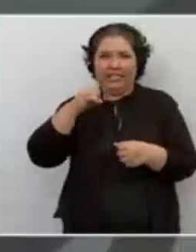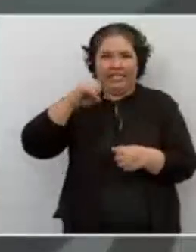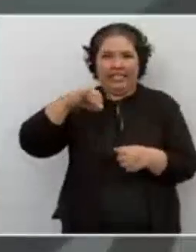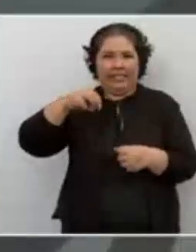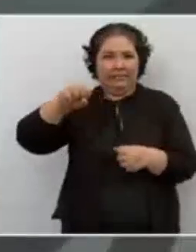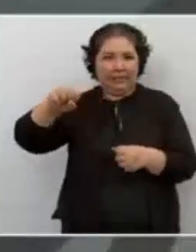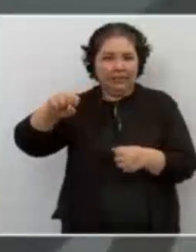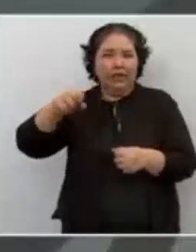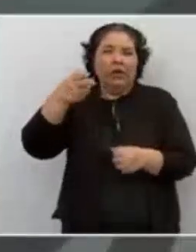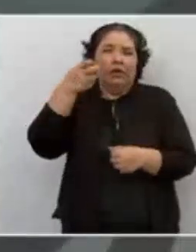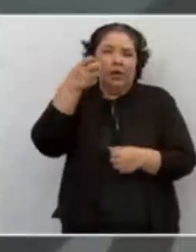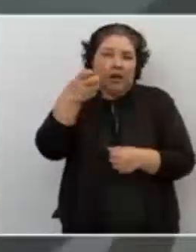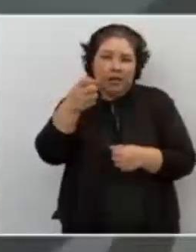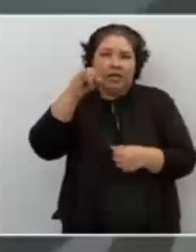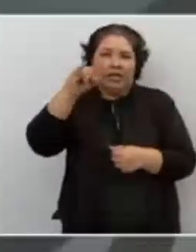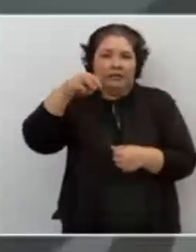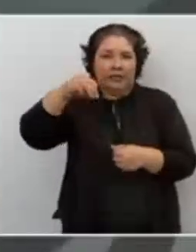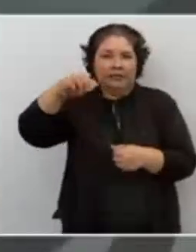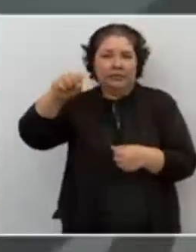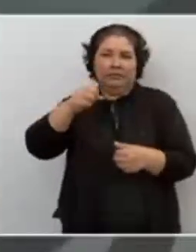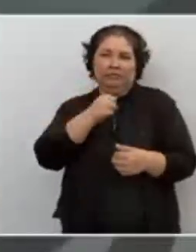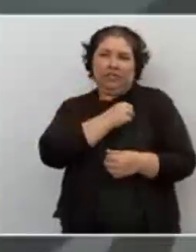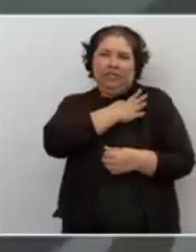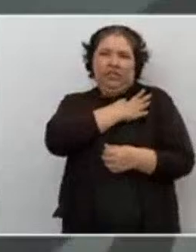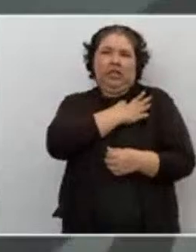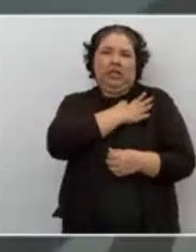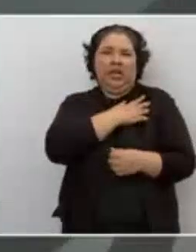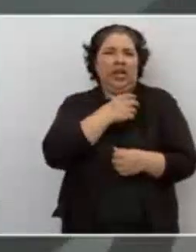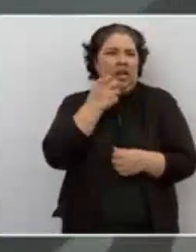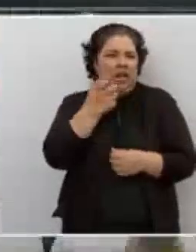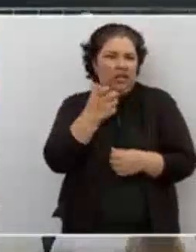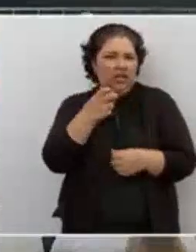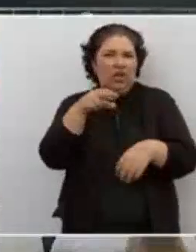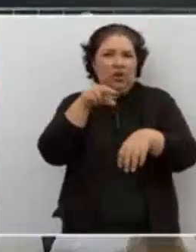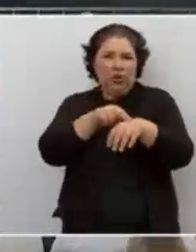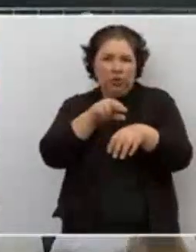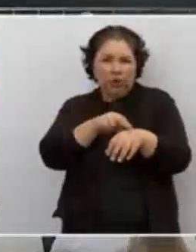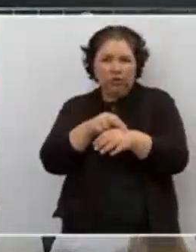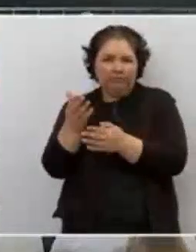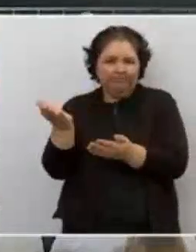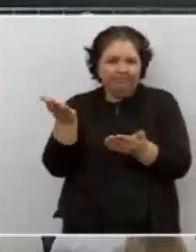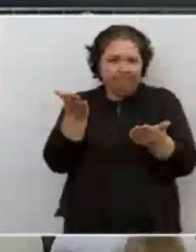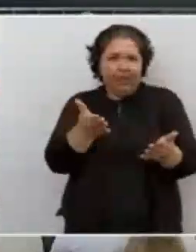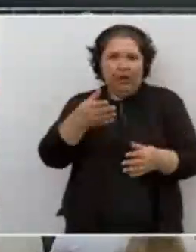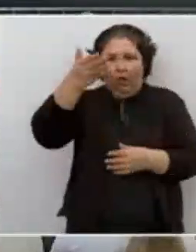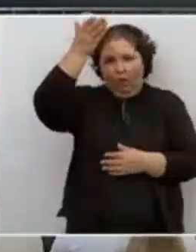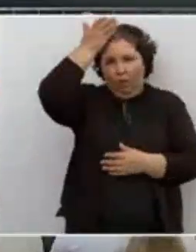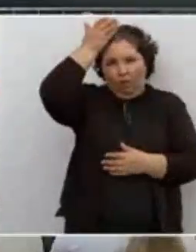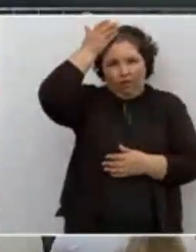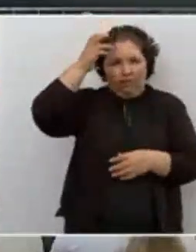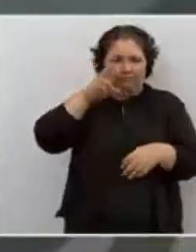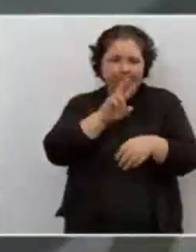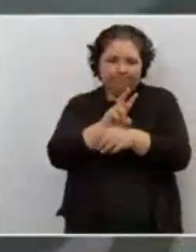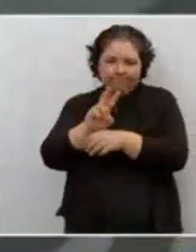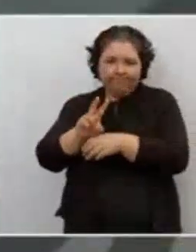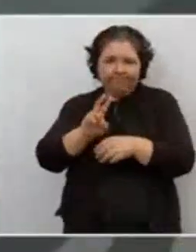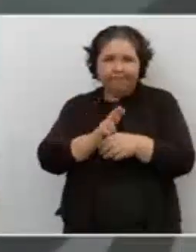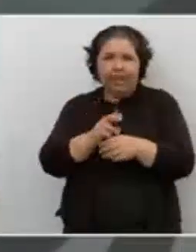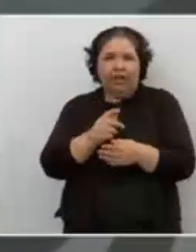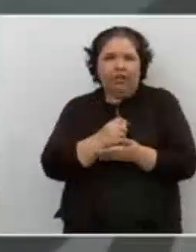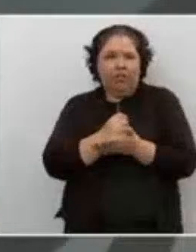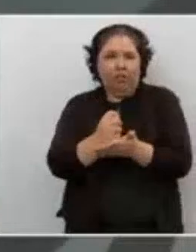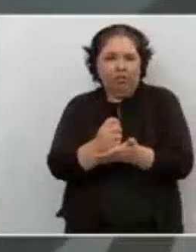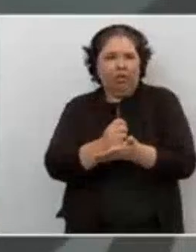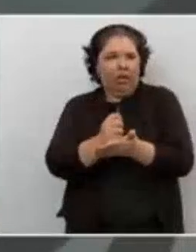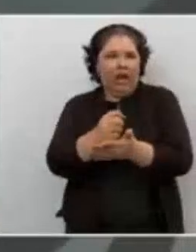Para ellas, el IMSS Bienestar no es un nombre, es una médica que las recibe, una enfermera que las cuida y un tratamiento que